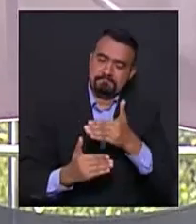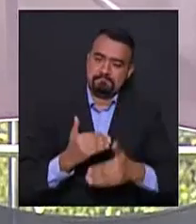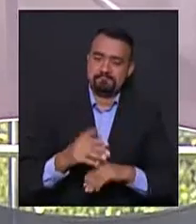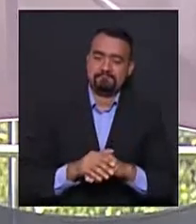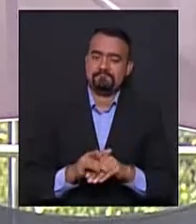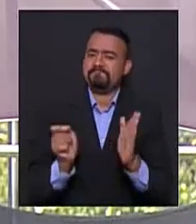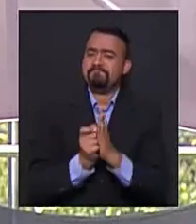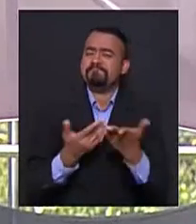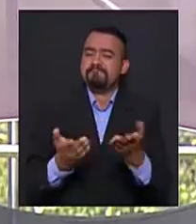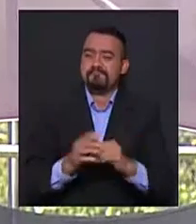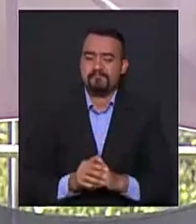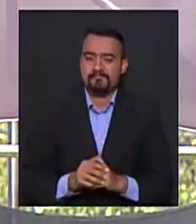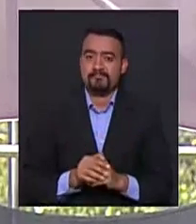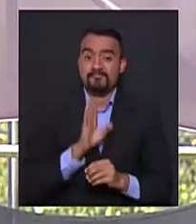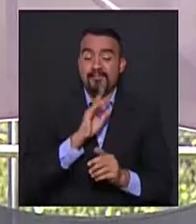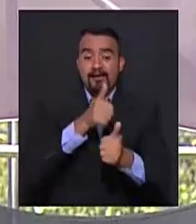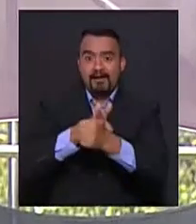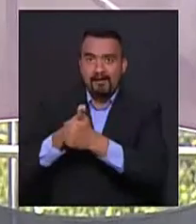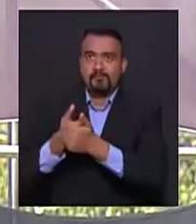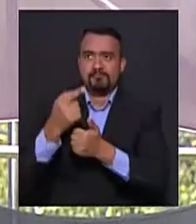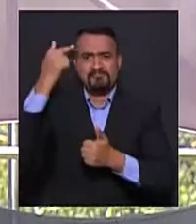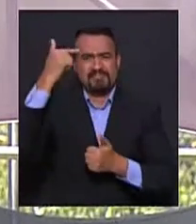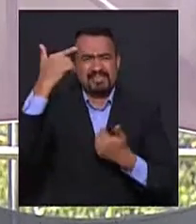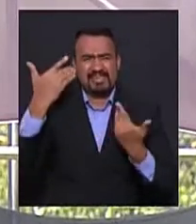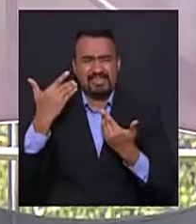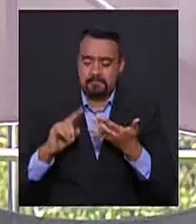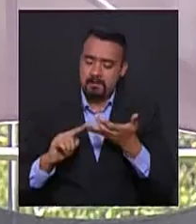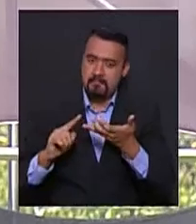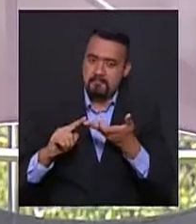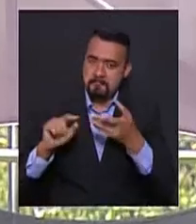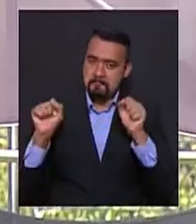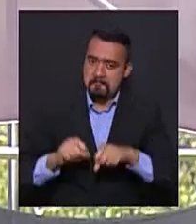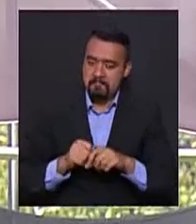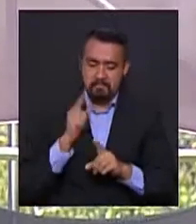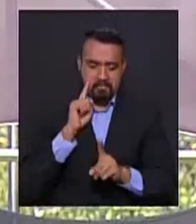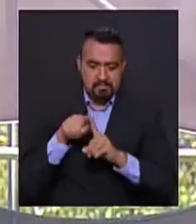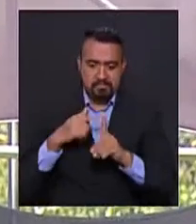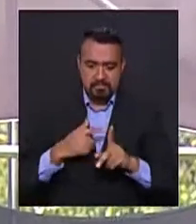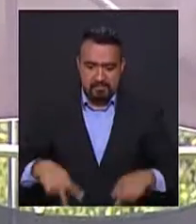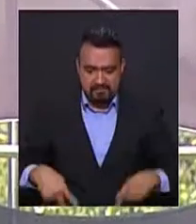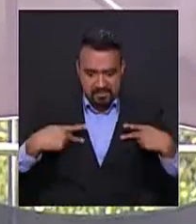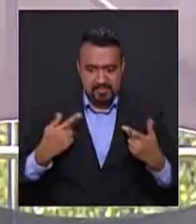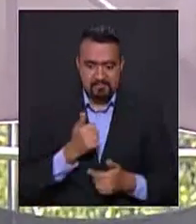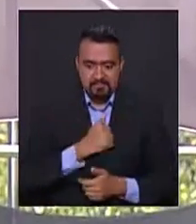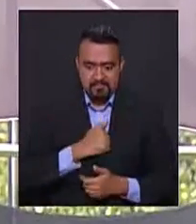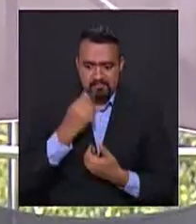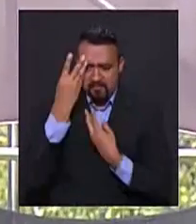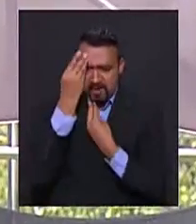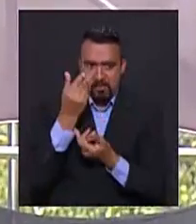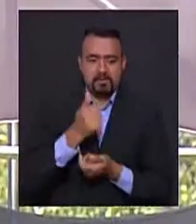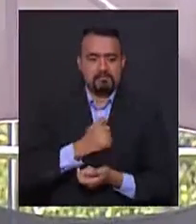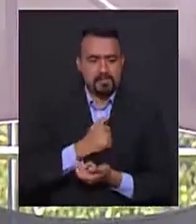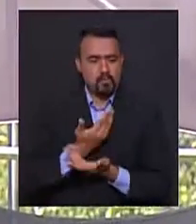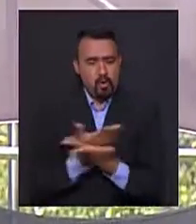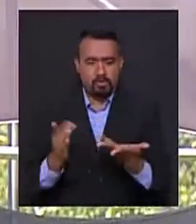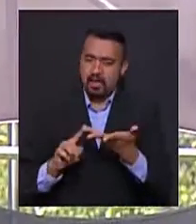contar una historia, de sanar una herida, de reformar nuestra escala de valores, de una transformación mental.